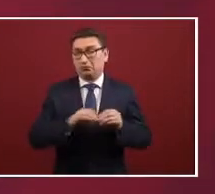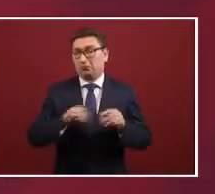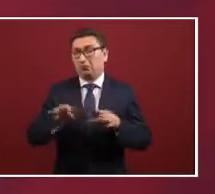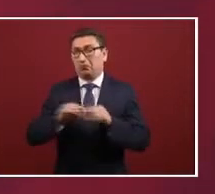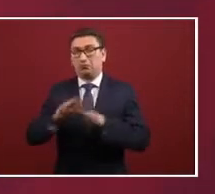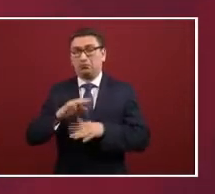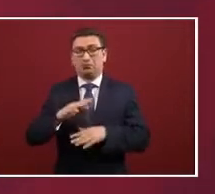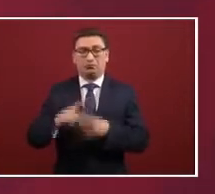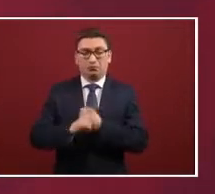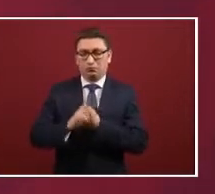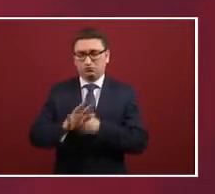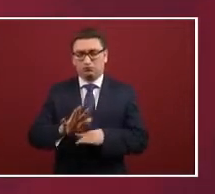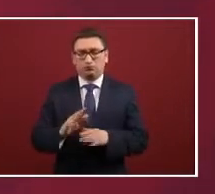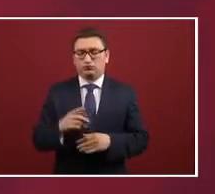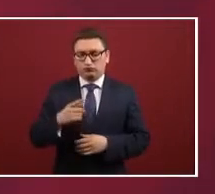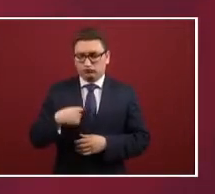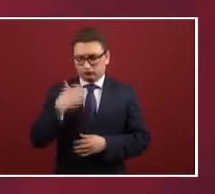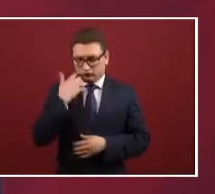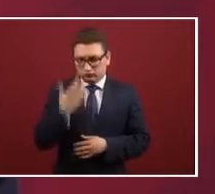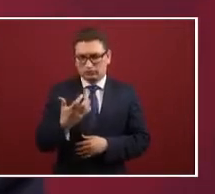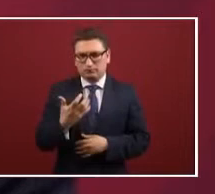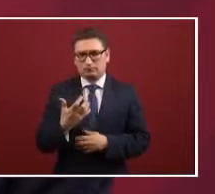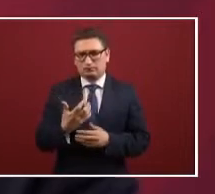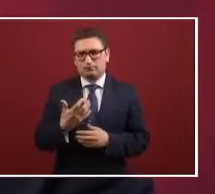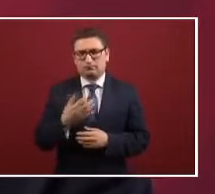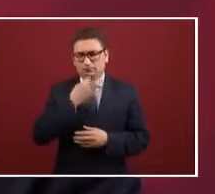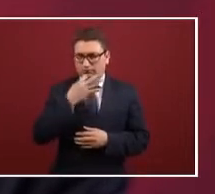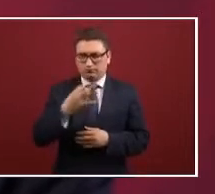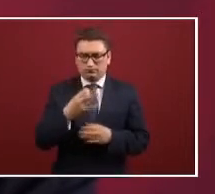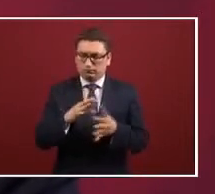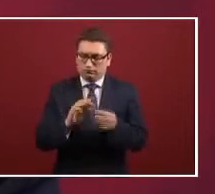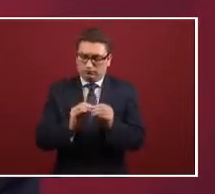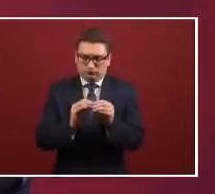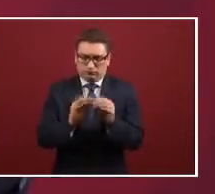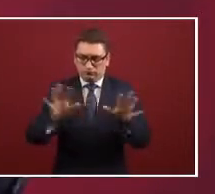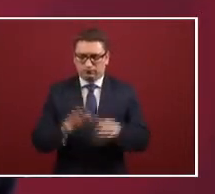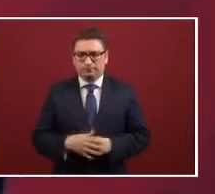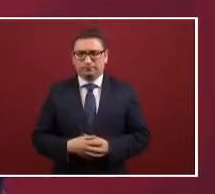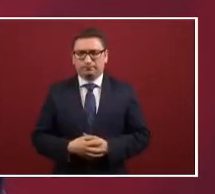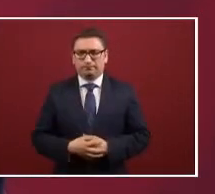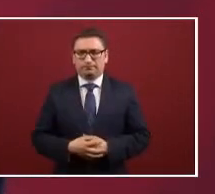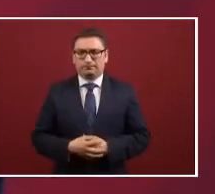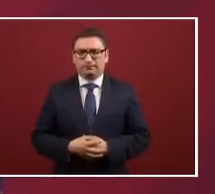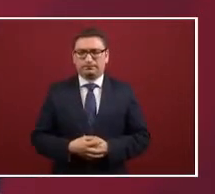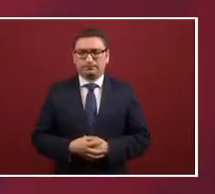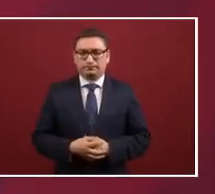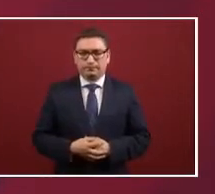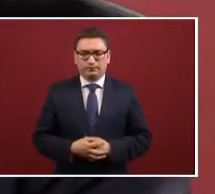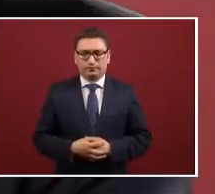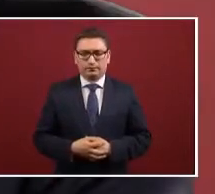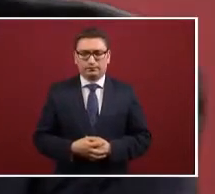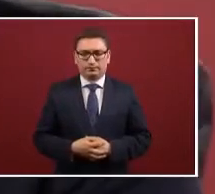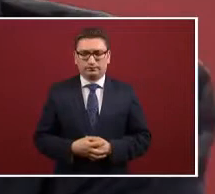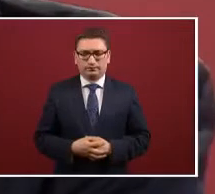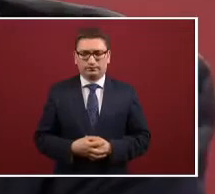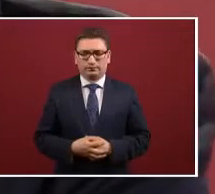quiero también y aclarar de que hay compra de